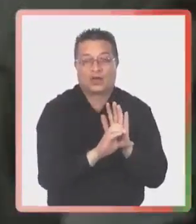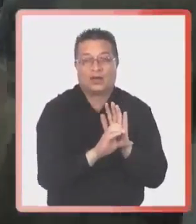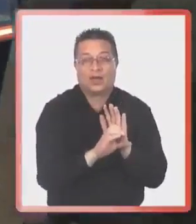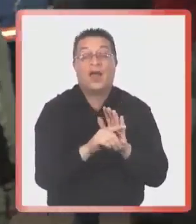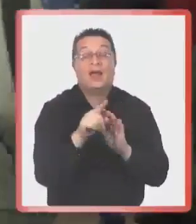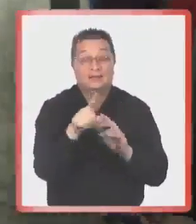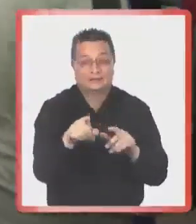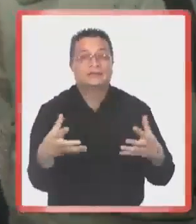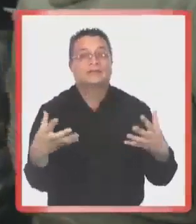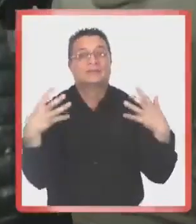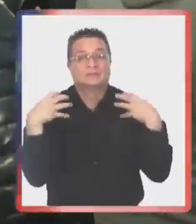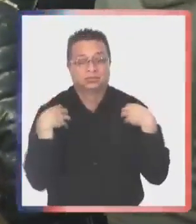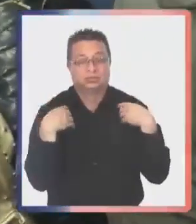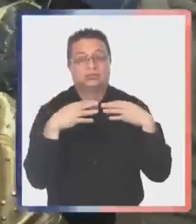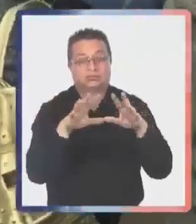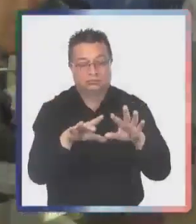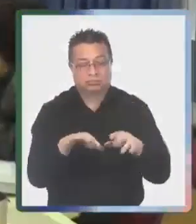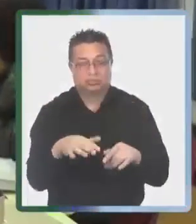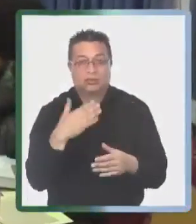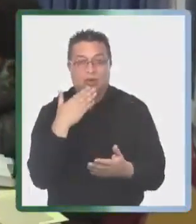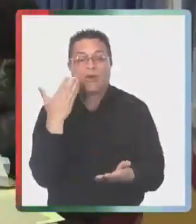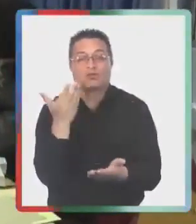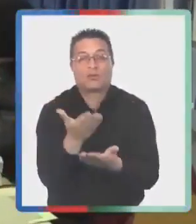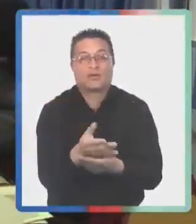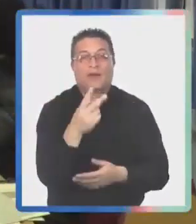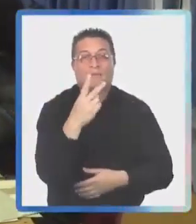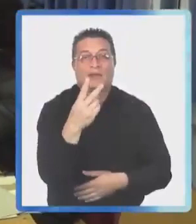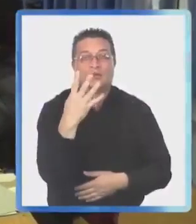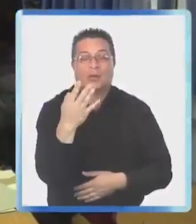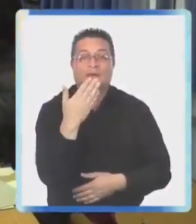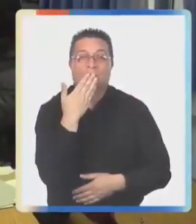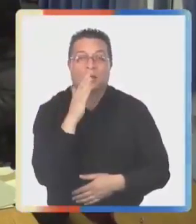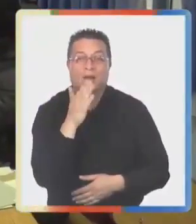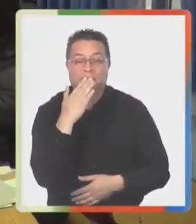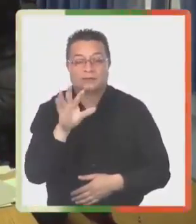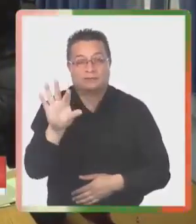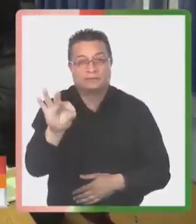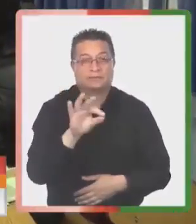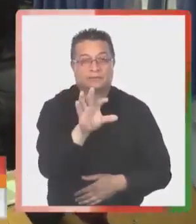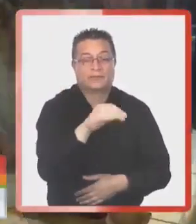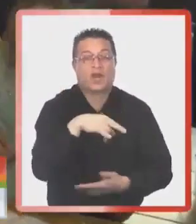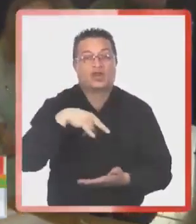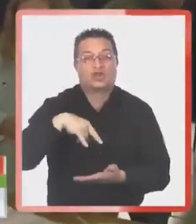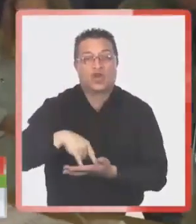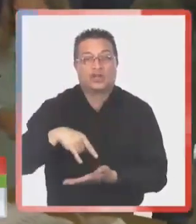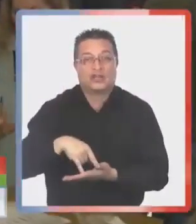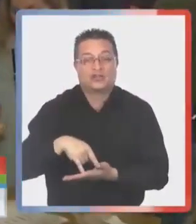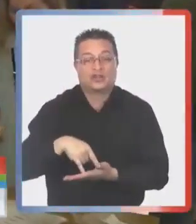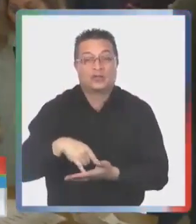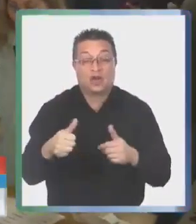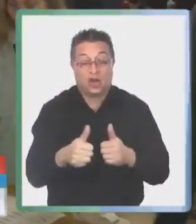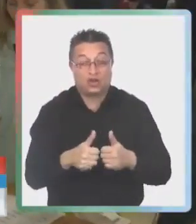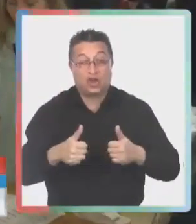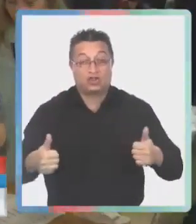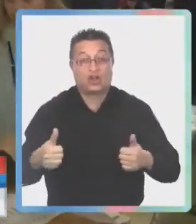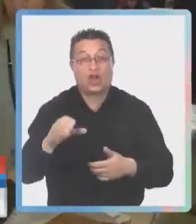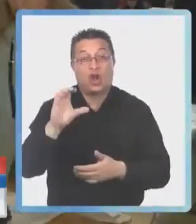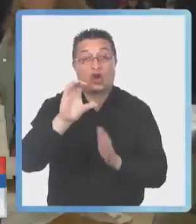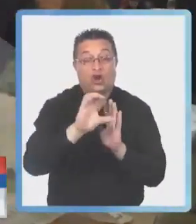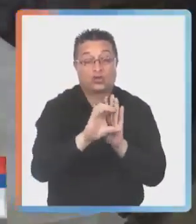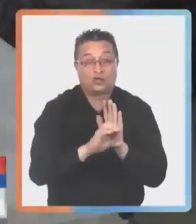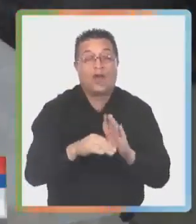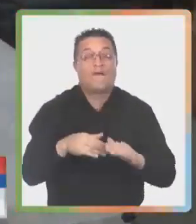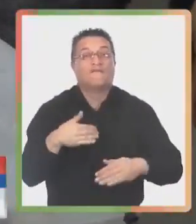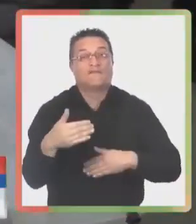Serán los encargados de revisar la propuesta que elaboren los 24 expertos designados por el Congreso. El Consejo Constitucional comenzará a